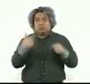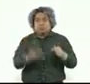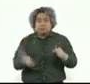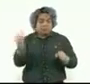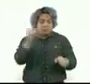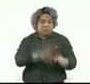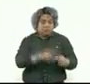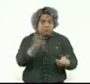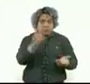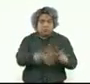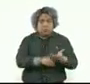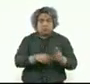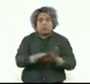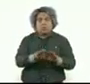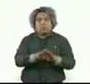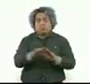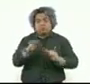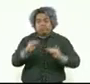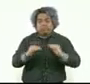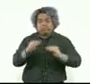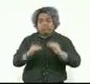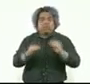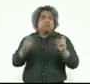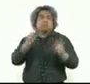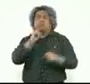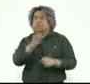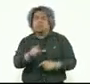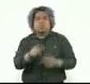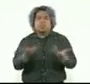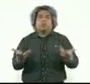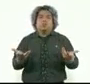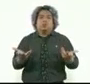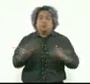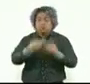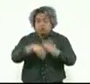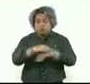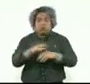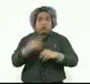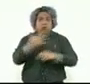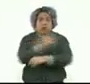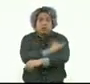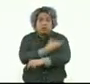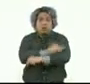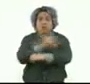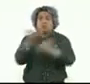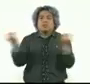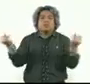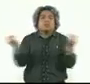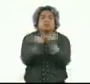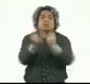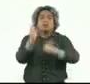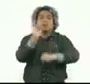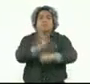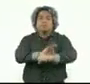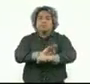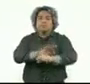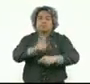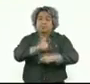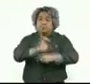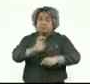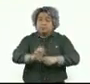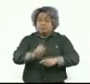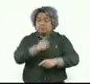algunas veces, se comportan todas las vacunas con la misma eficacia, con la misma capacidad para proteger de casos graves. Por favor,